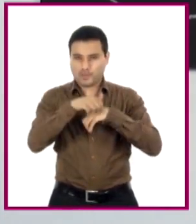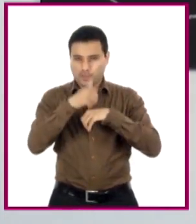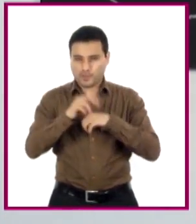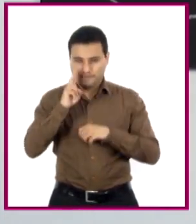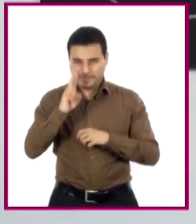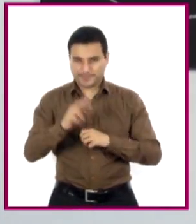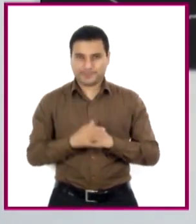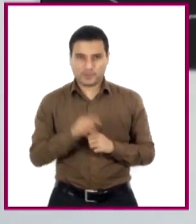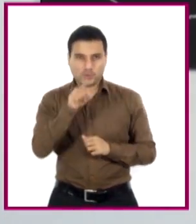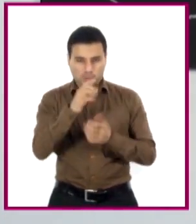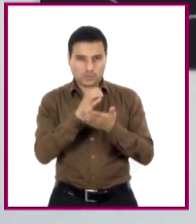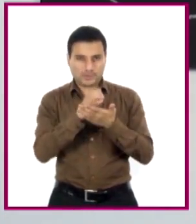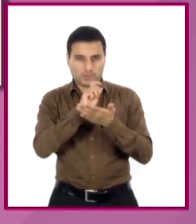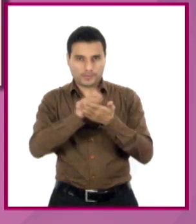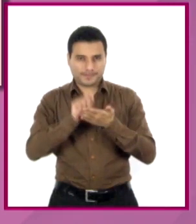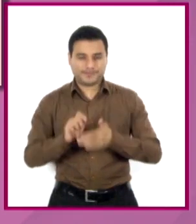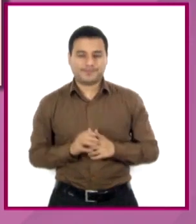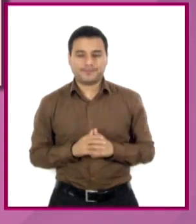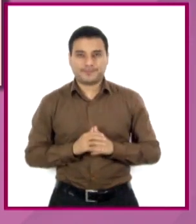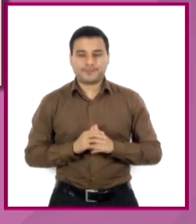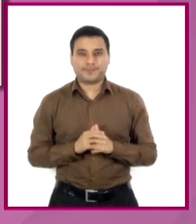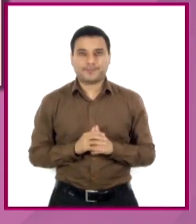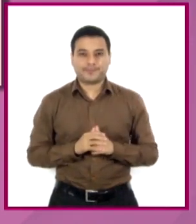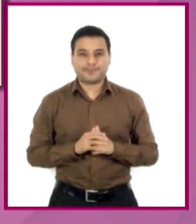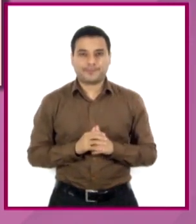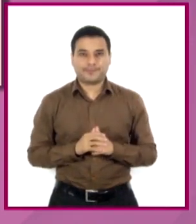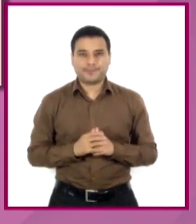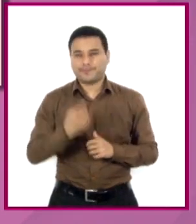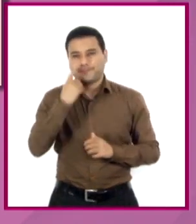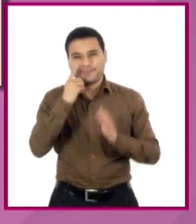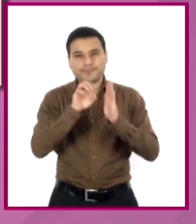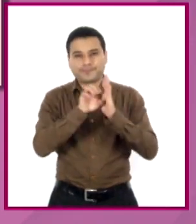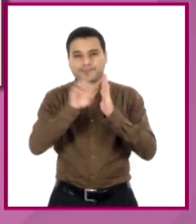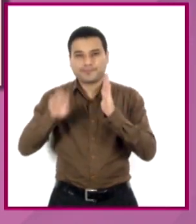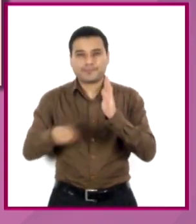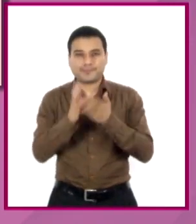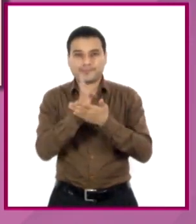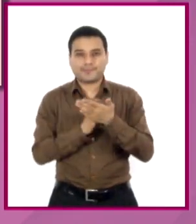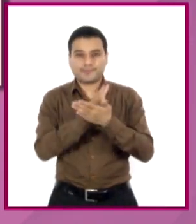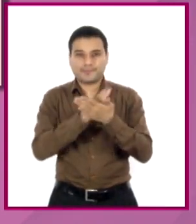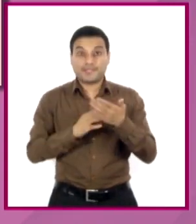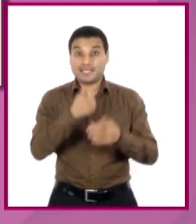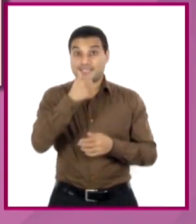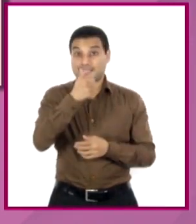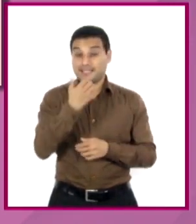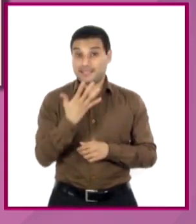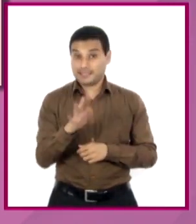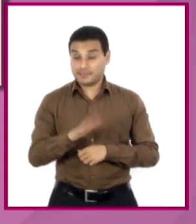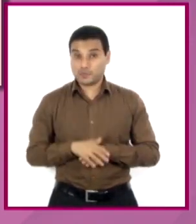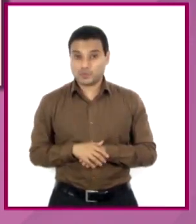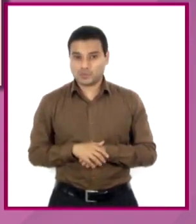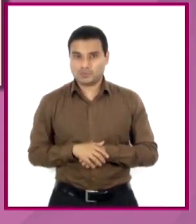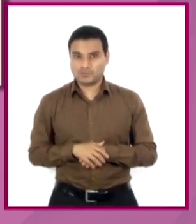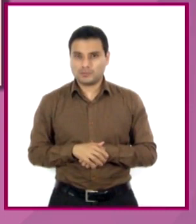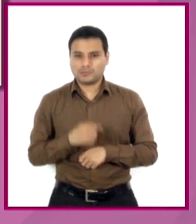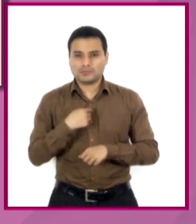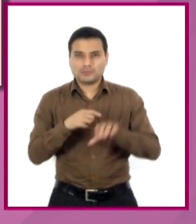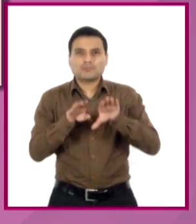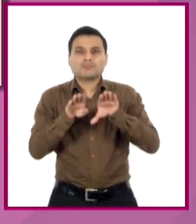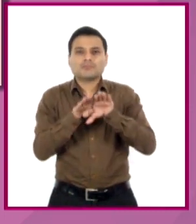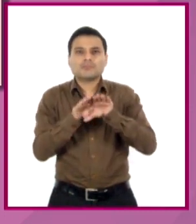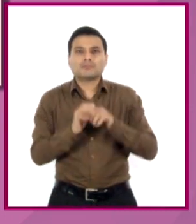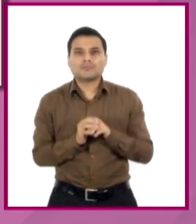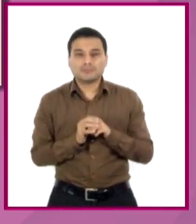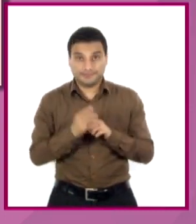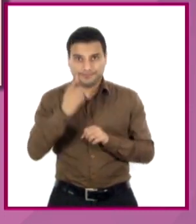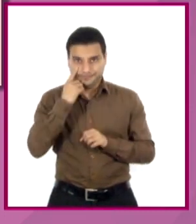Tomen nota en su cuaderno. Si nuestra fracción decimal es 6 décimos, necesitamos dividir el